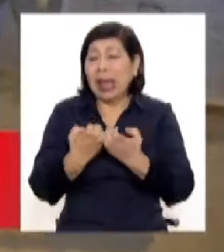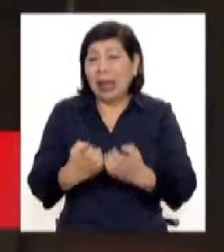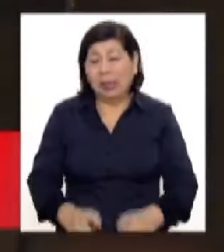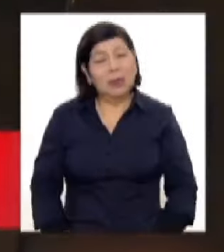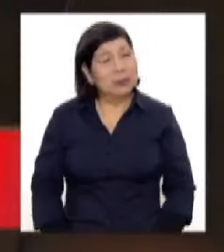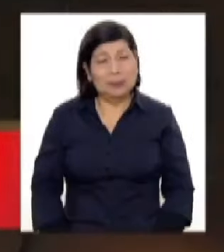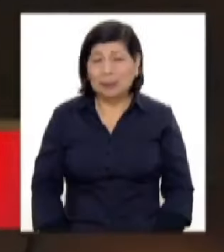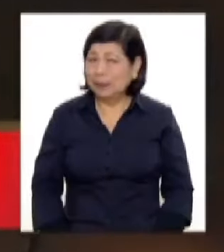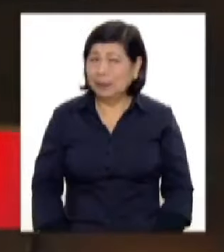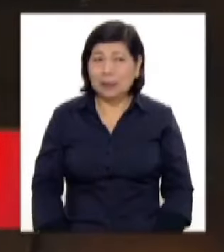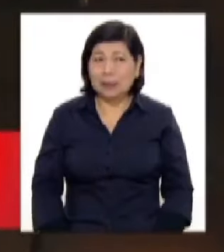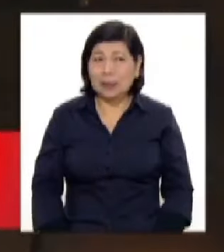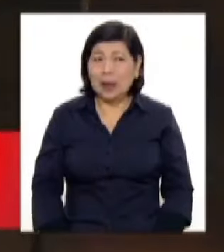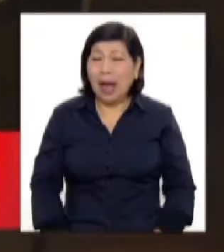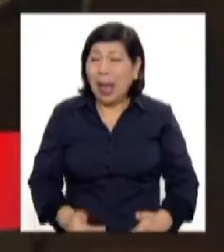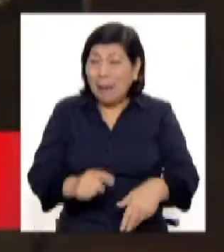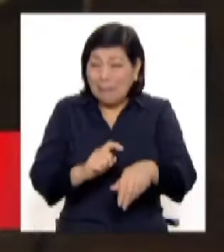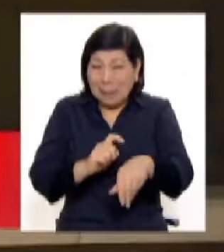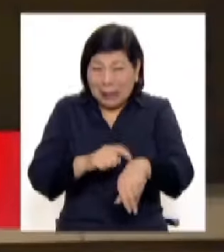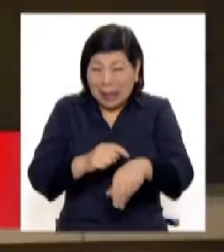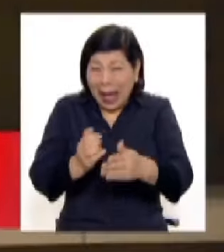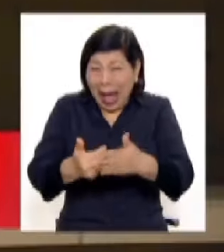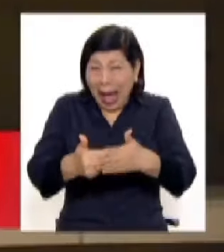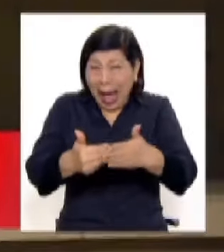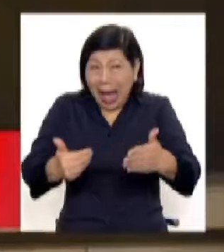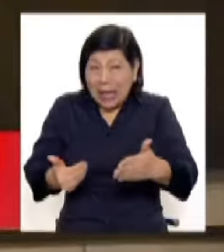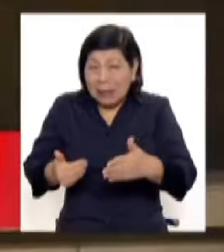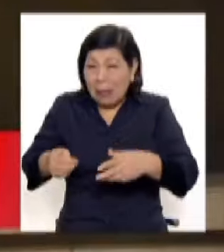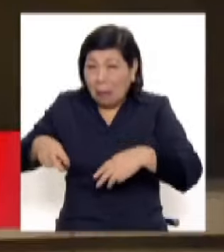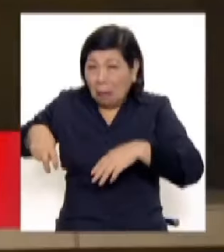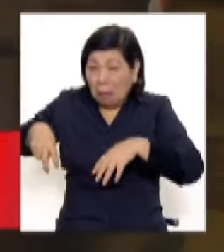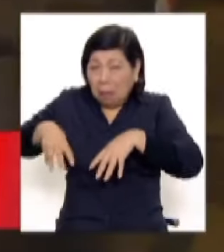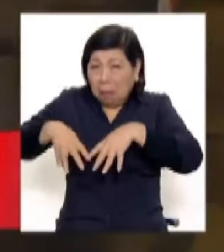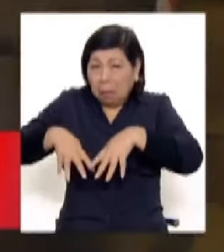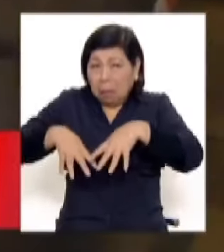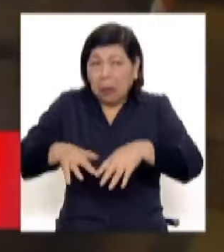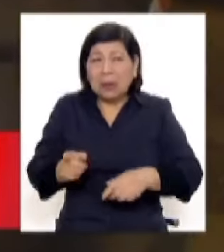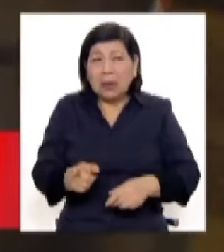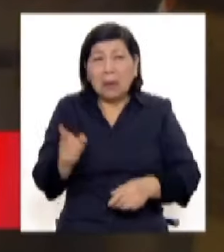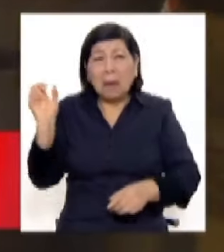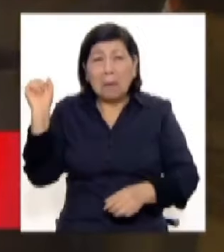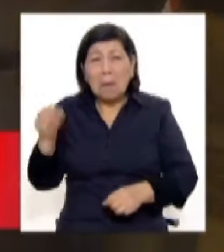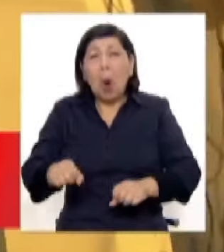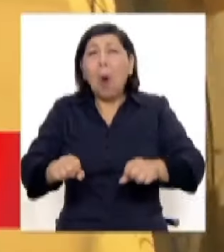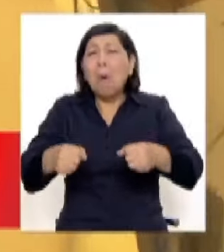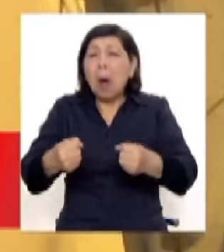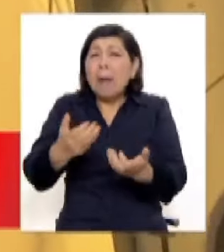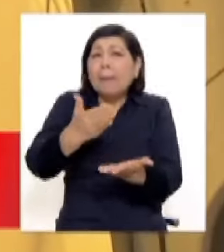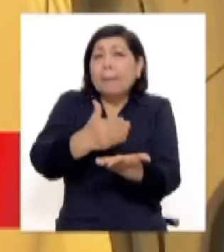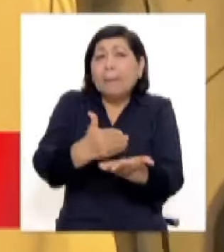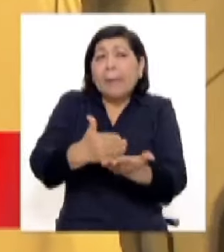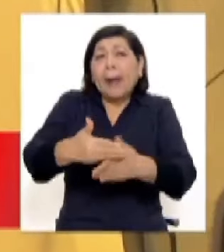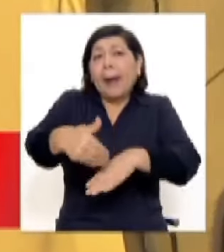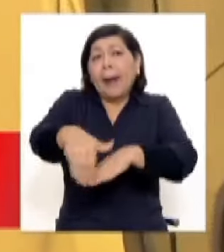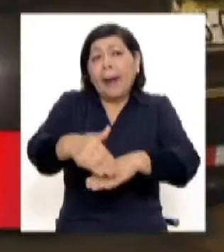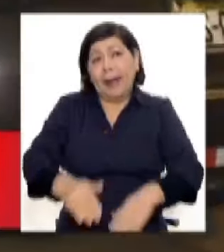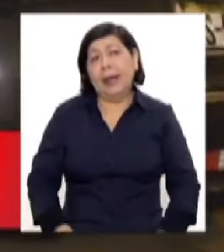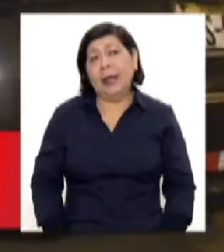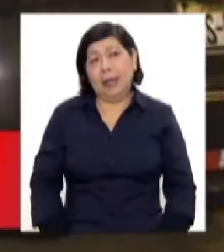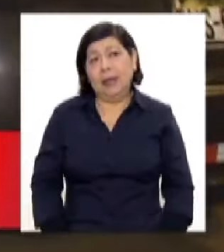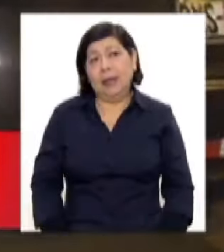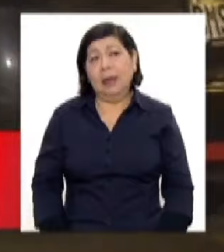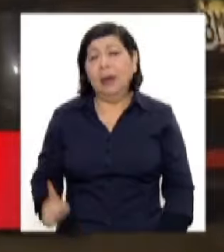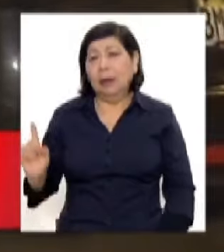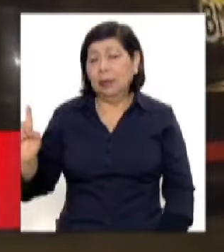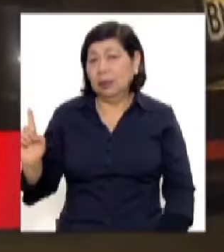Monumental. Momentos antes habían ingresado al pasaje Puruchuca y dañaron motos estacionadas en la calle.